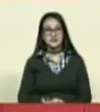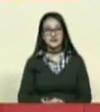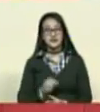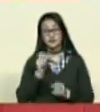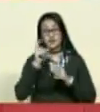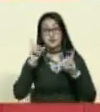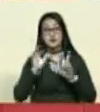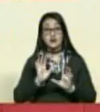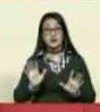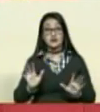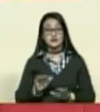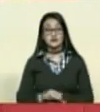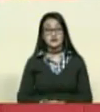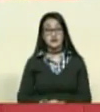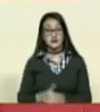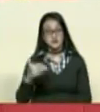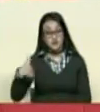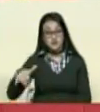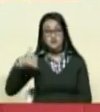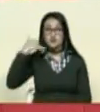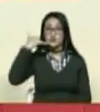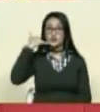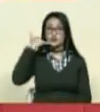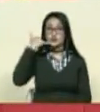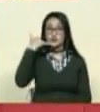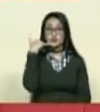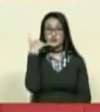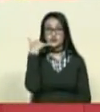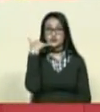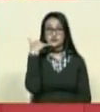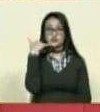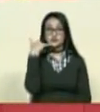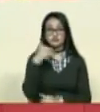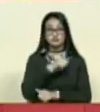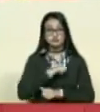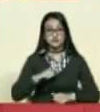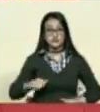Sorpresa. Contesta el teléfono, no el telefonista, el sargento